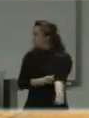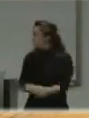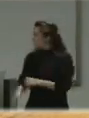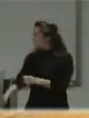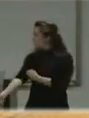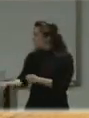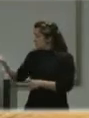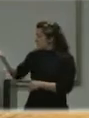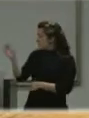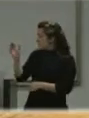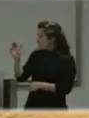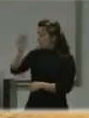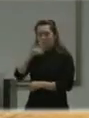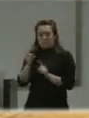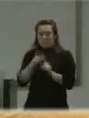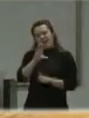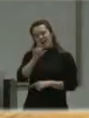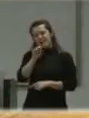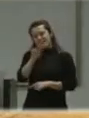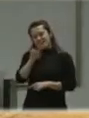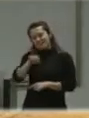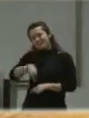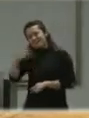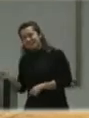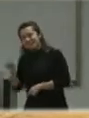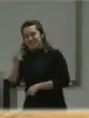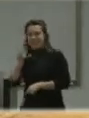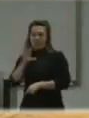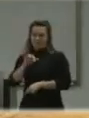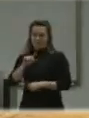bueno Camila luego Laura Jiménez